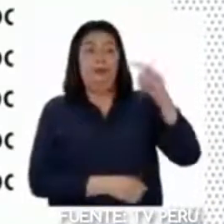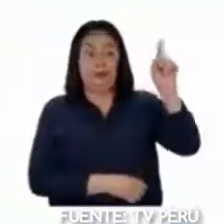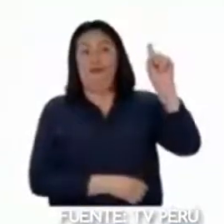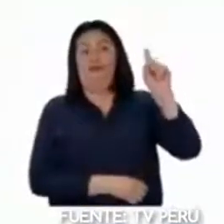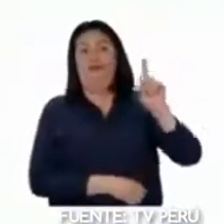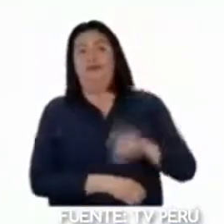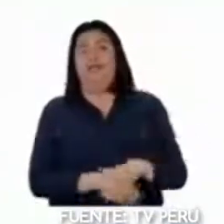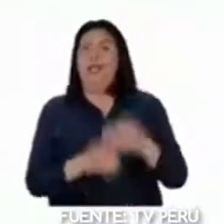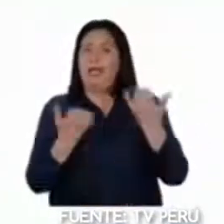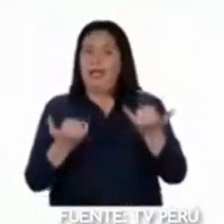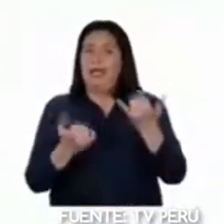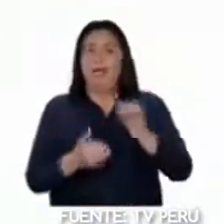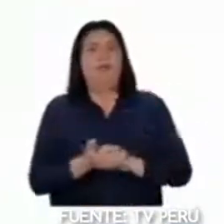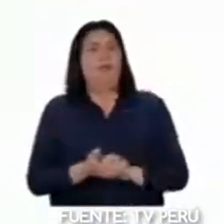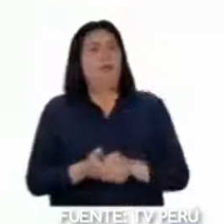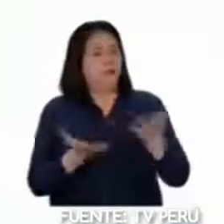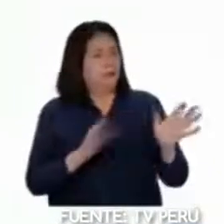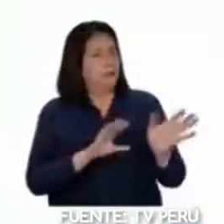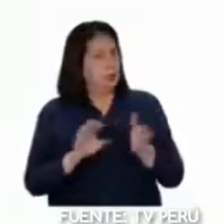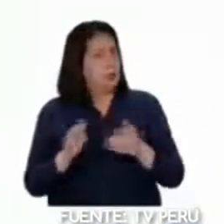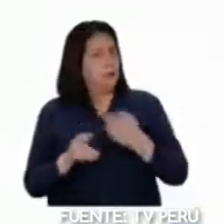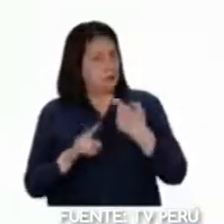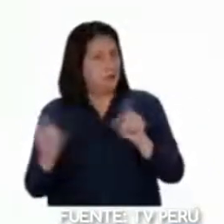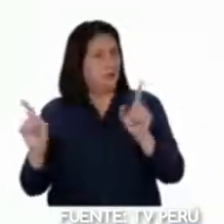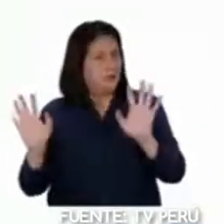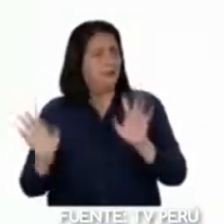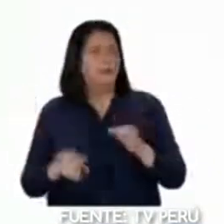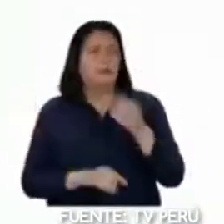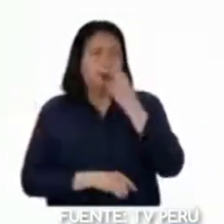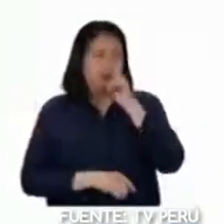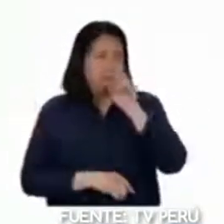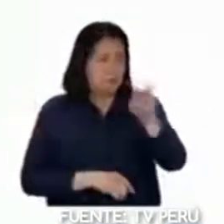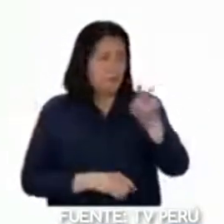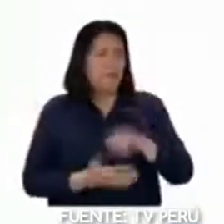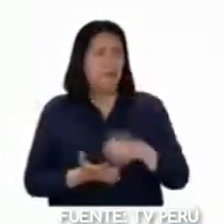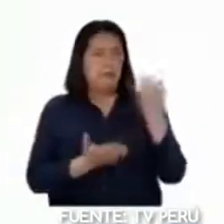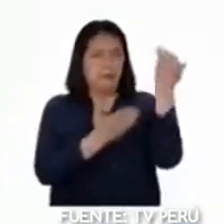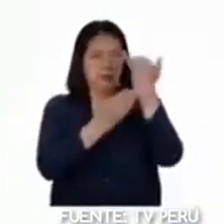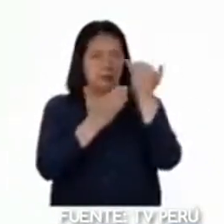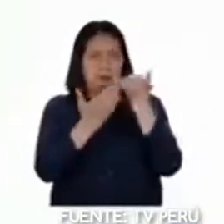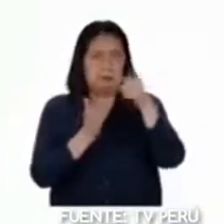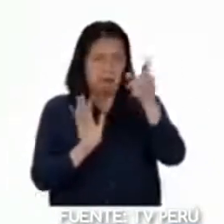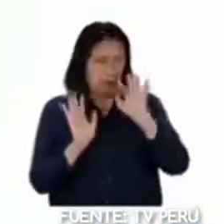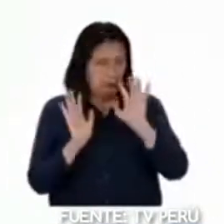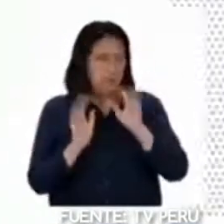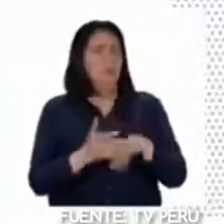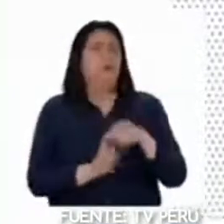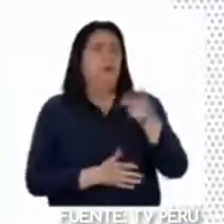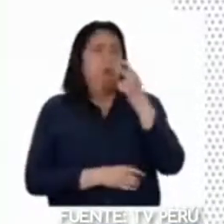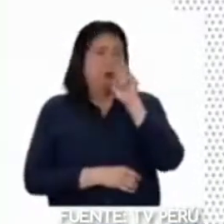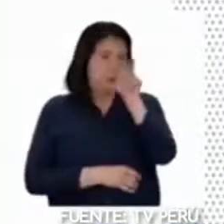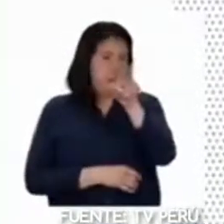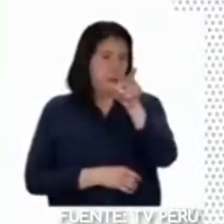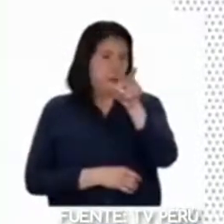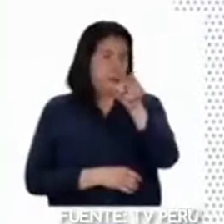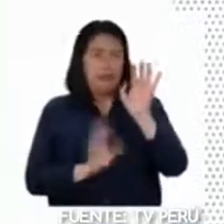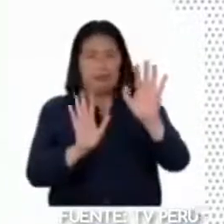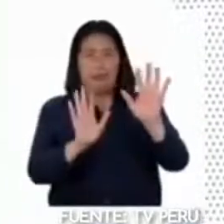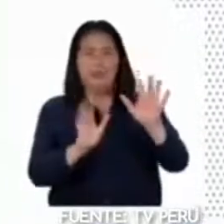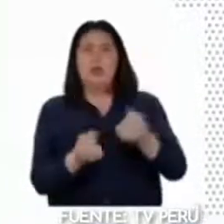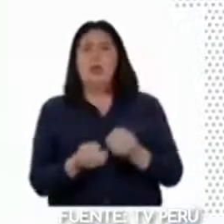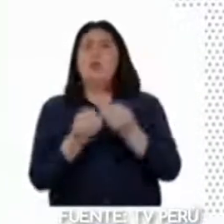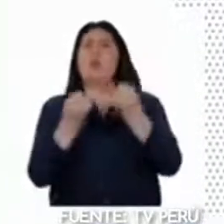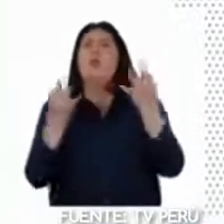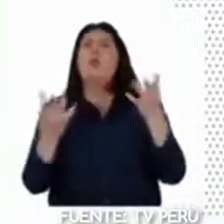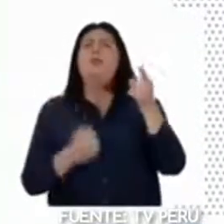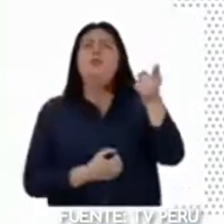1.000.000. Ahora, hagamos algo diferente. Observemos la imagen que aparece en la pantalla. Hasta aquí,